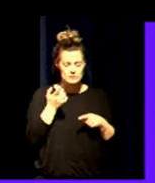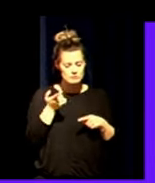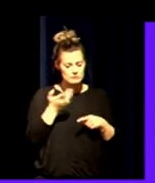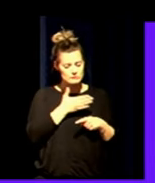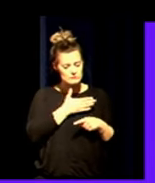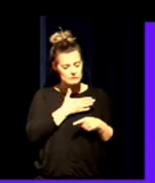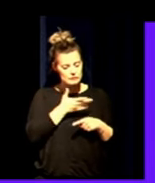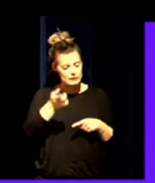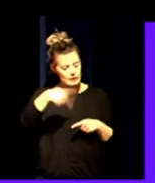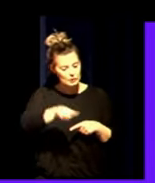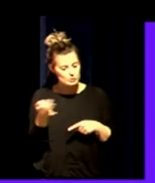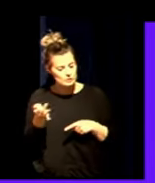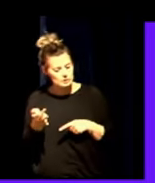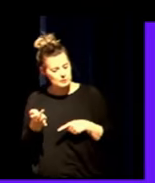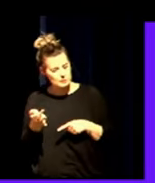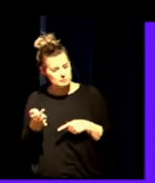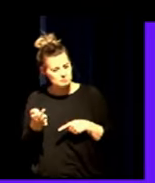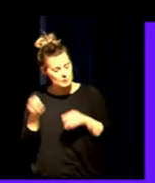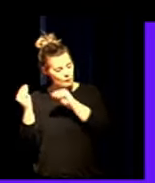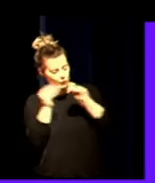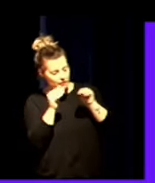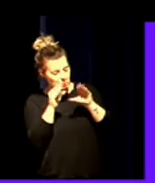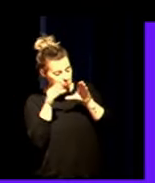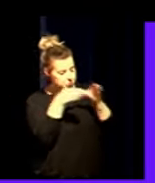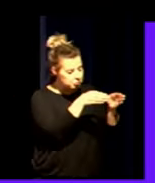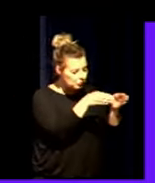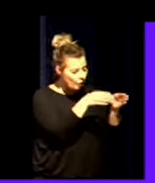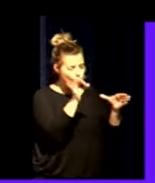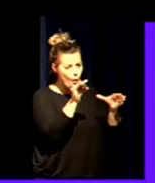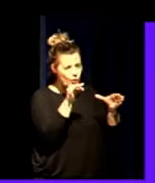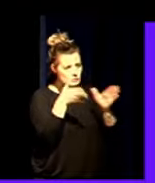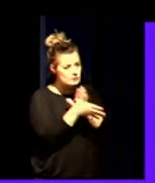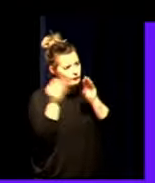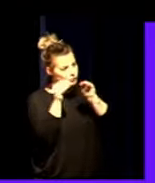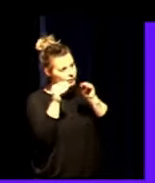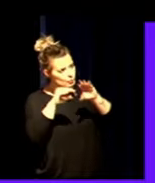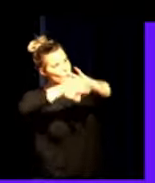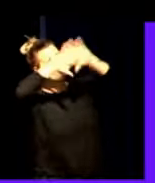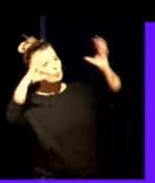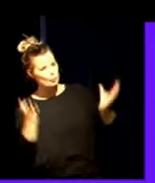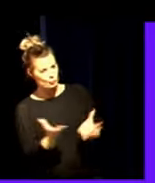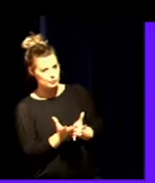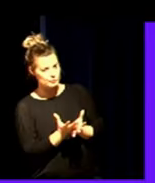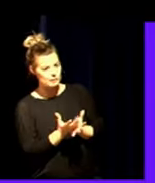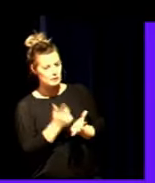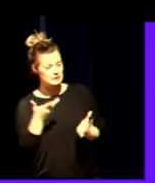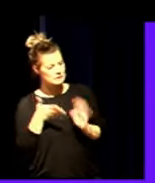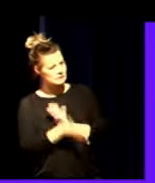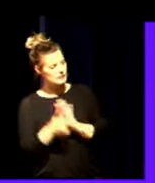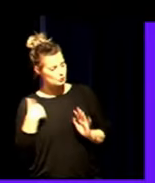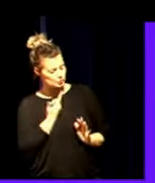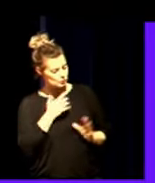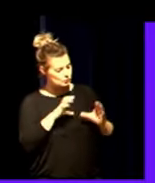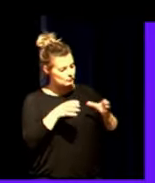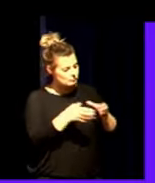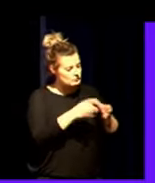una formación focalizada o una formación universal. Es decir, vamos a especializar a los